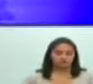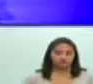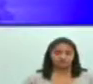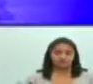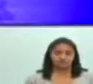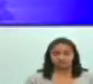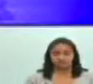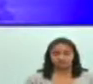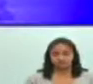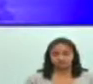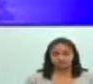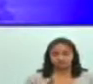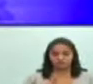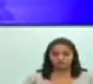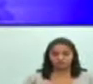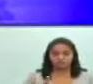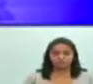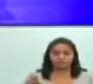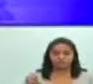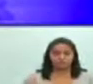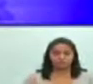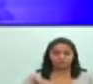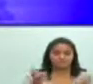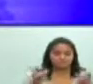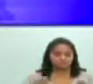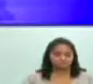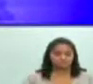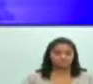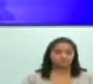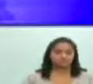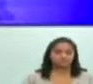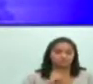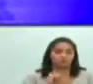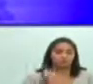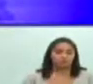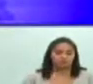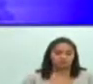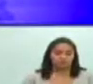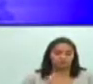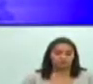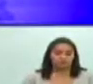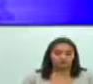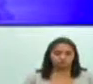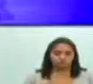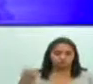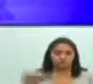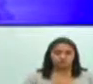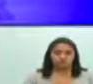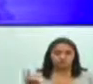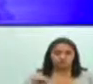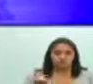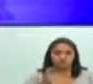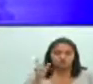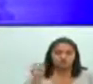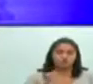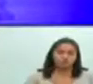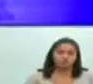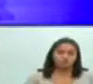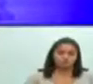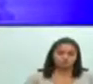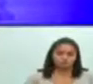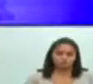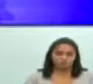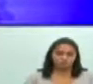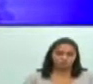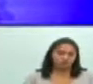pronombre numeral. O cuando digo, por ejemplo, no vino ni un alumno al aula, ese ni, que es una conjunción copulativa